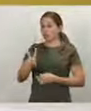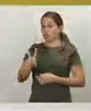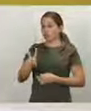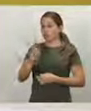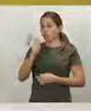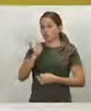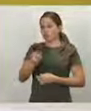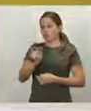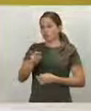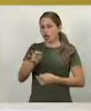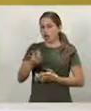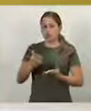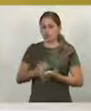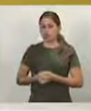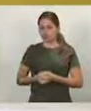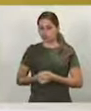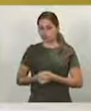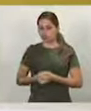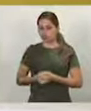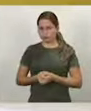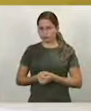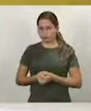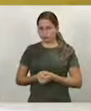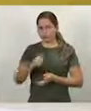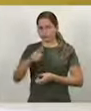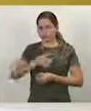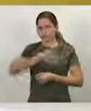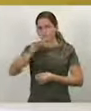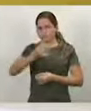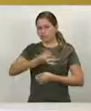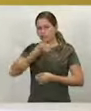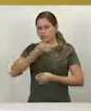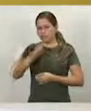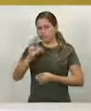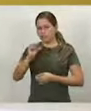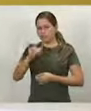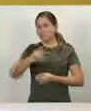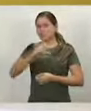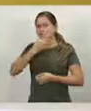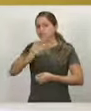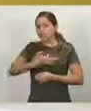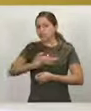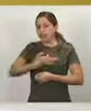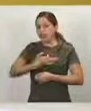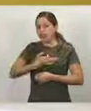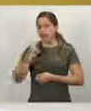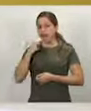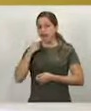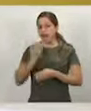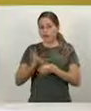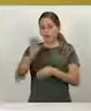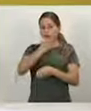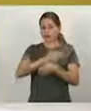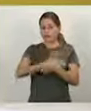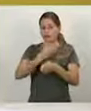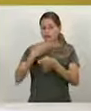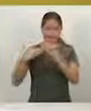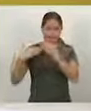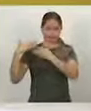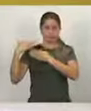detendrán en el testimonio que hace Fidel años más tarde